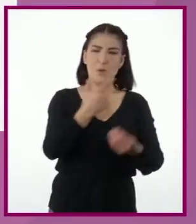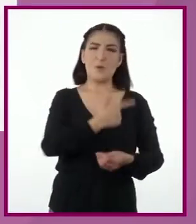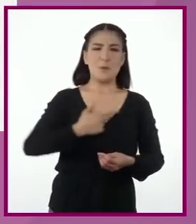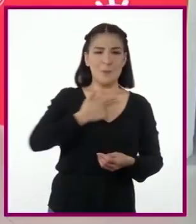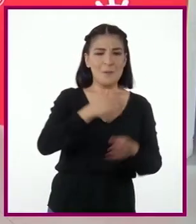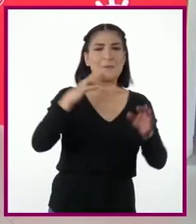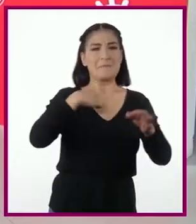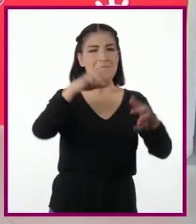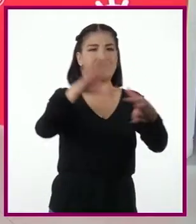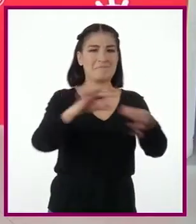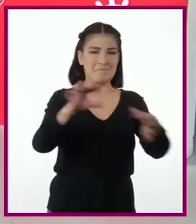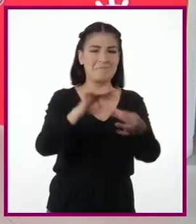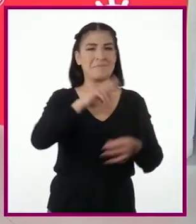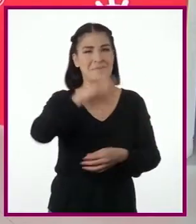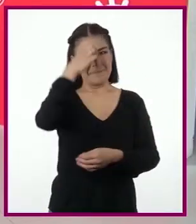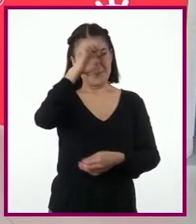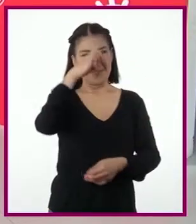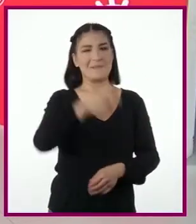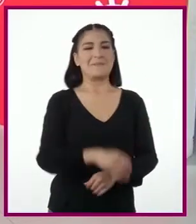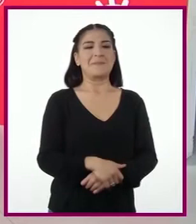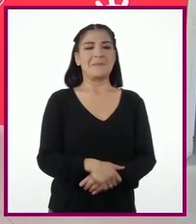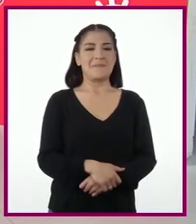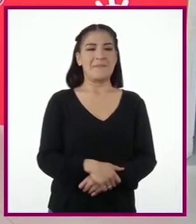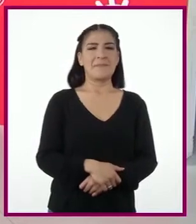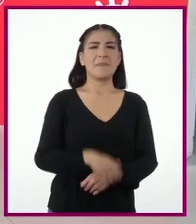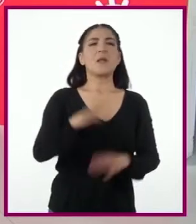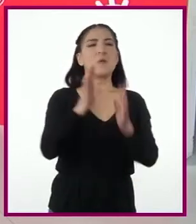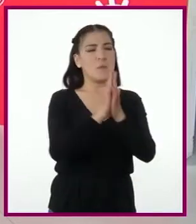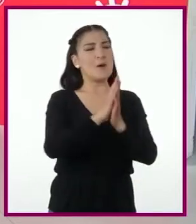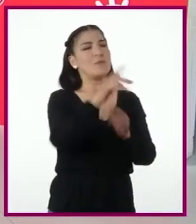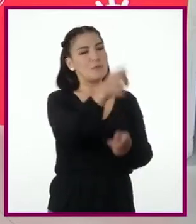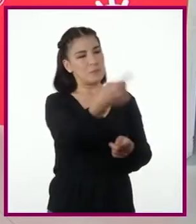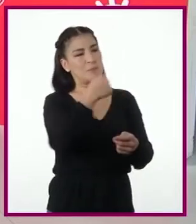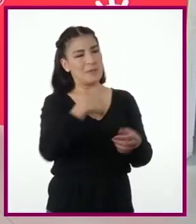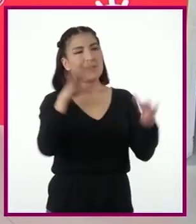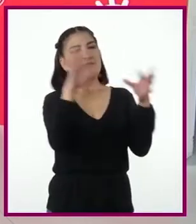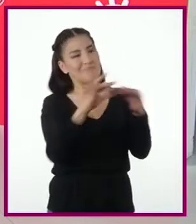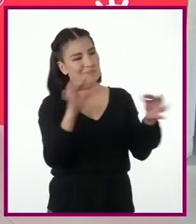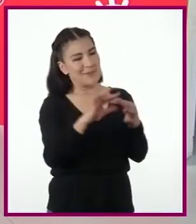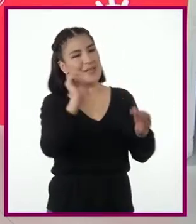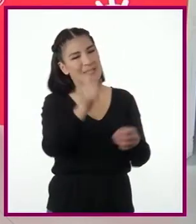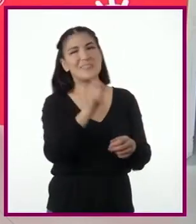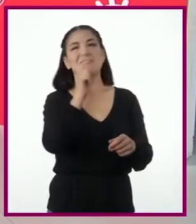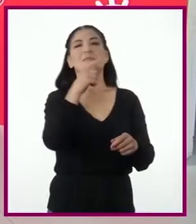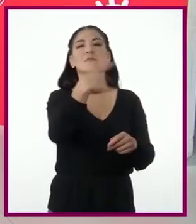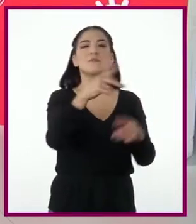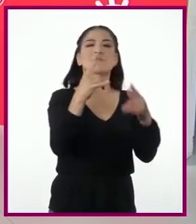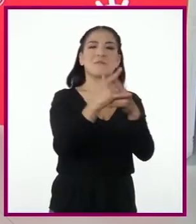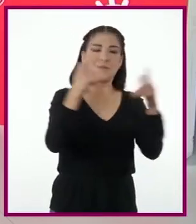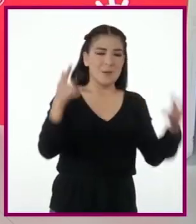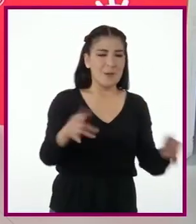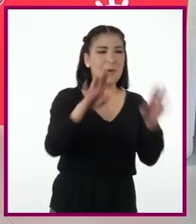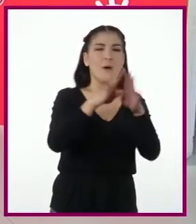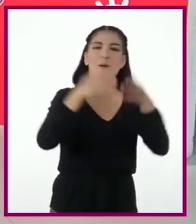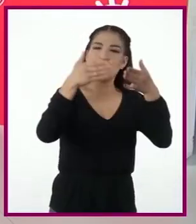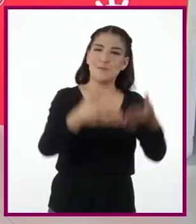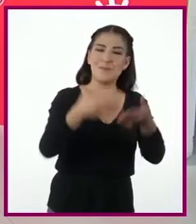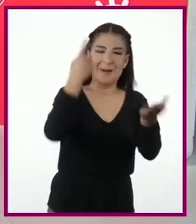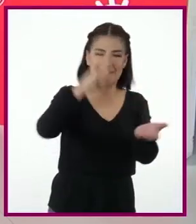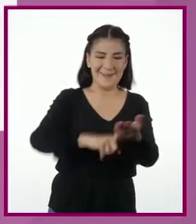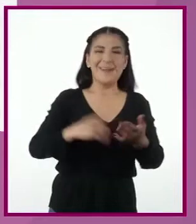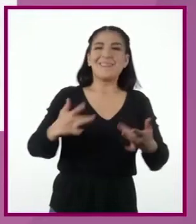experiencias. Me gustaría que nos cuente acerca de usted un poco y así comenzar a adentrarnos en esta gran aventura.